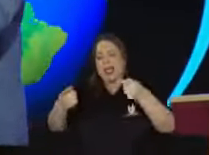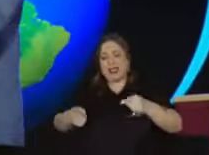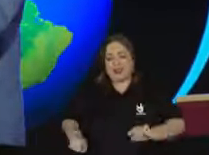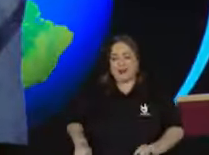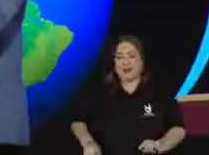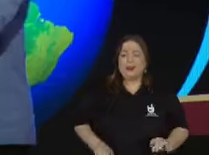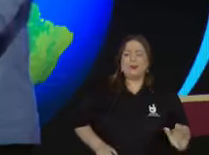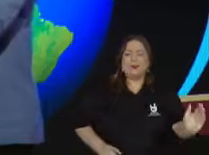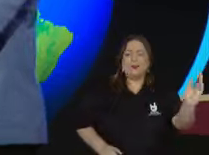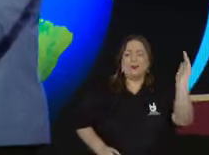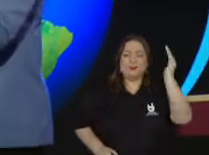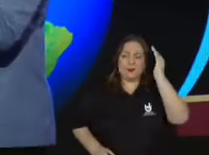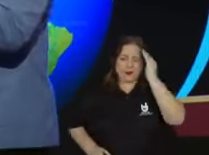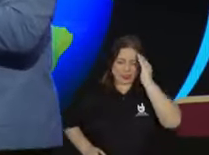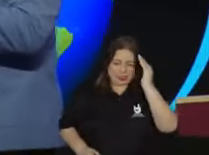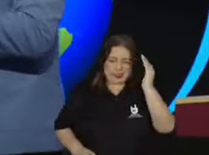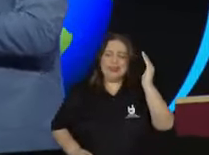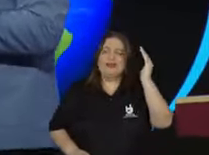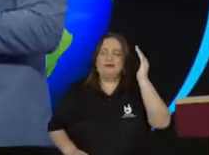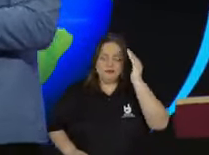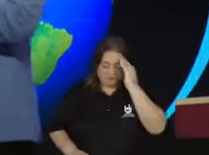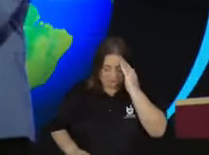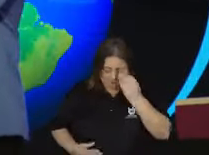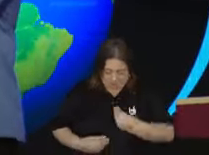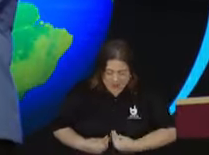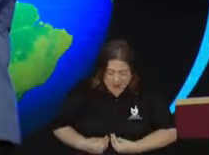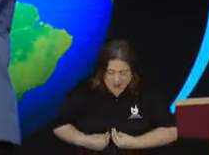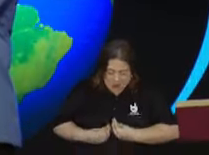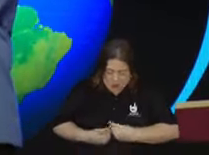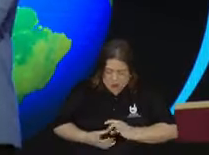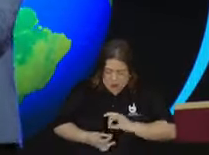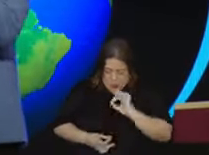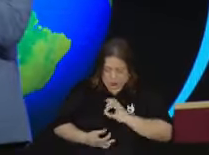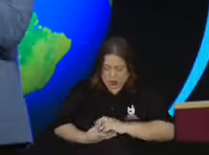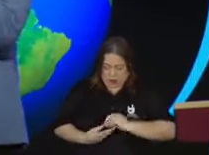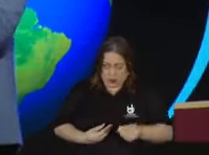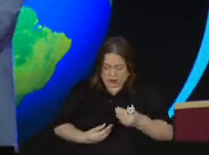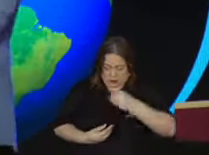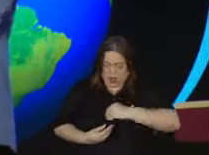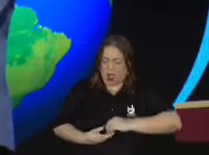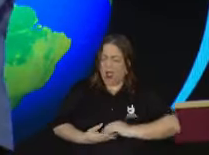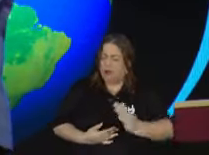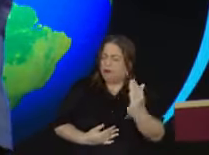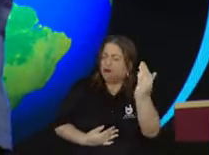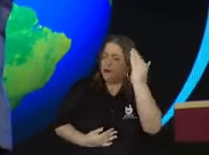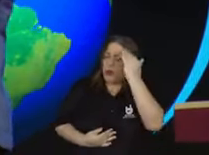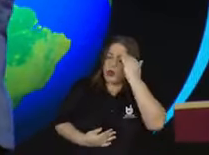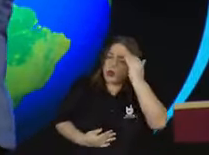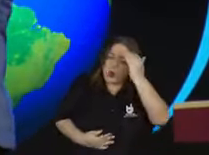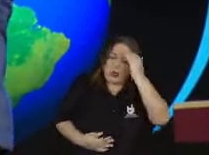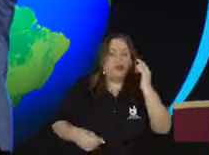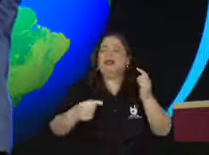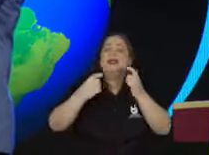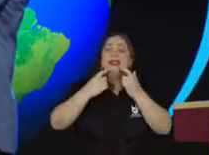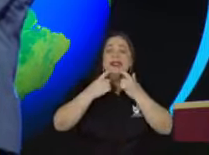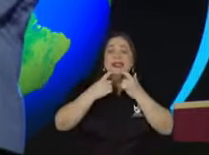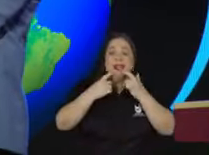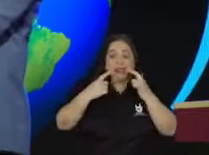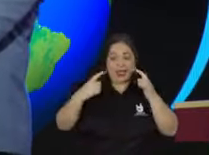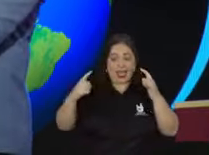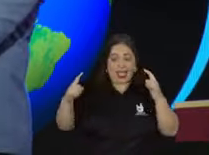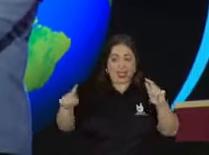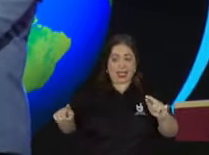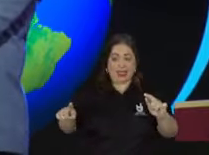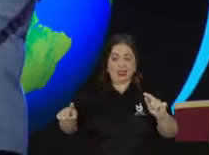convicción de que el Espíritu Santo. Así que Yo declaro que en el próximo, la próxima